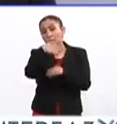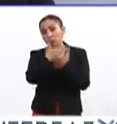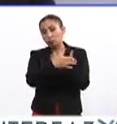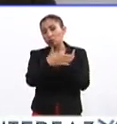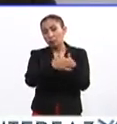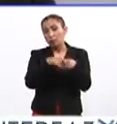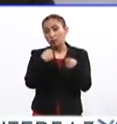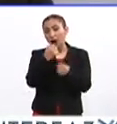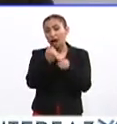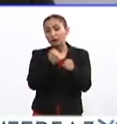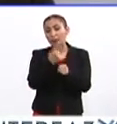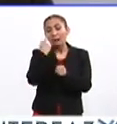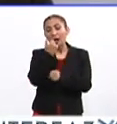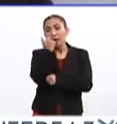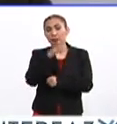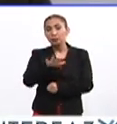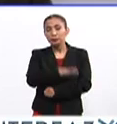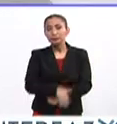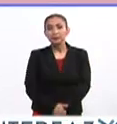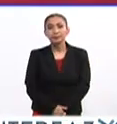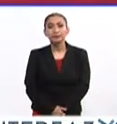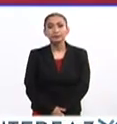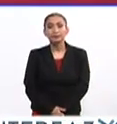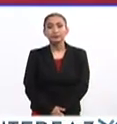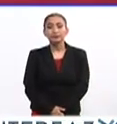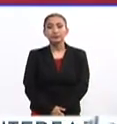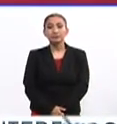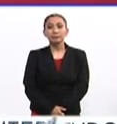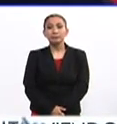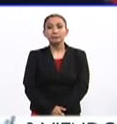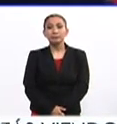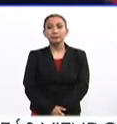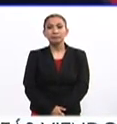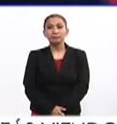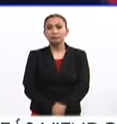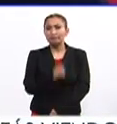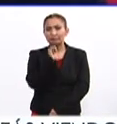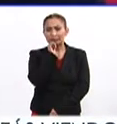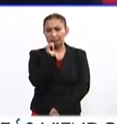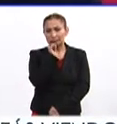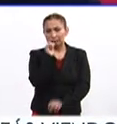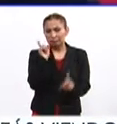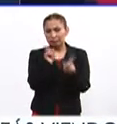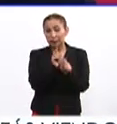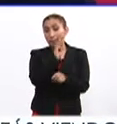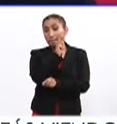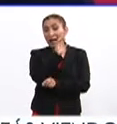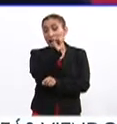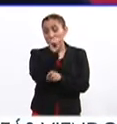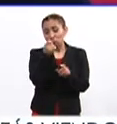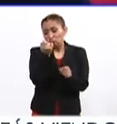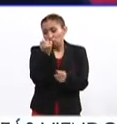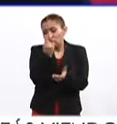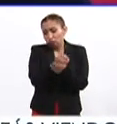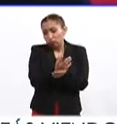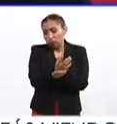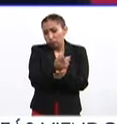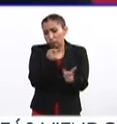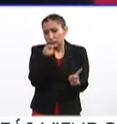otorgarán en el próximo año para los estudiantes. Y nada más en becas